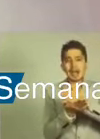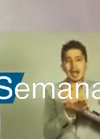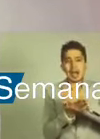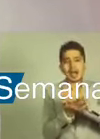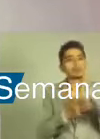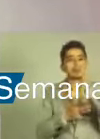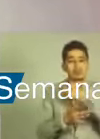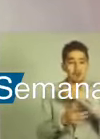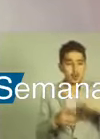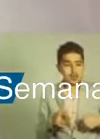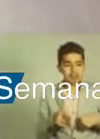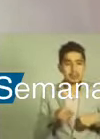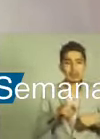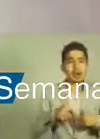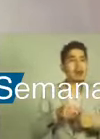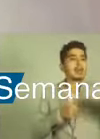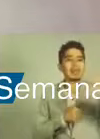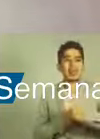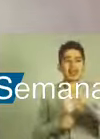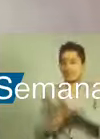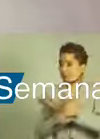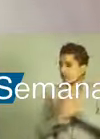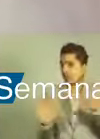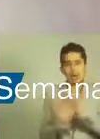estos municipios, para evitar